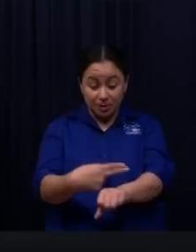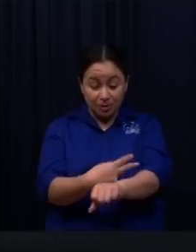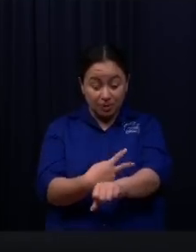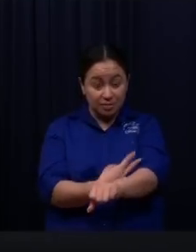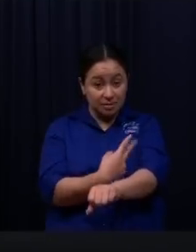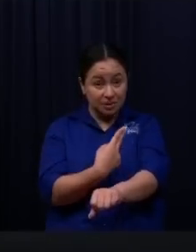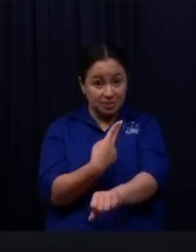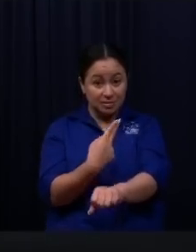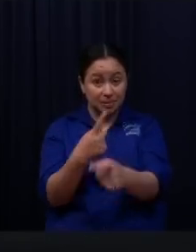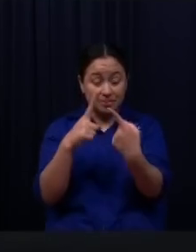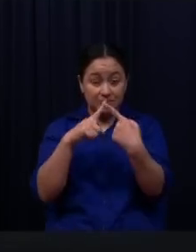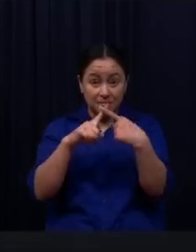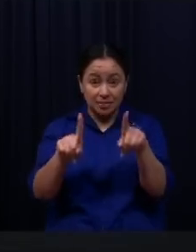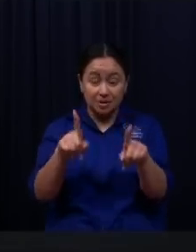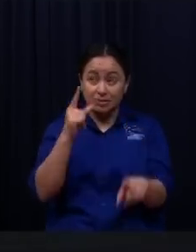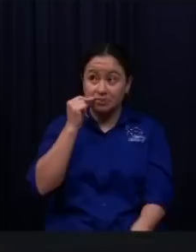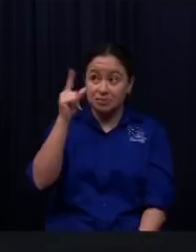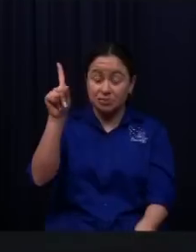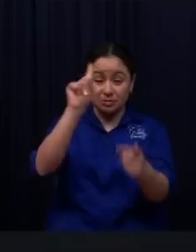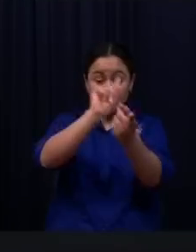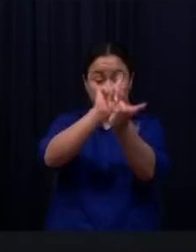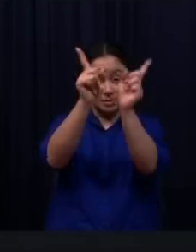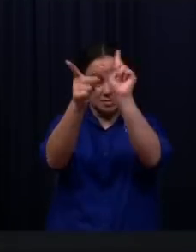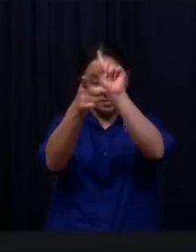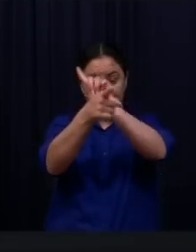él lo cambió, el Señor lo cambió.